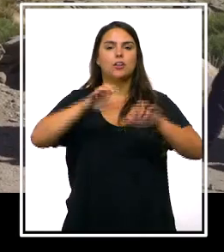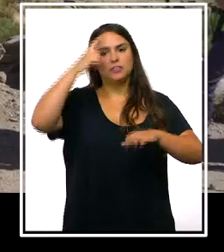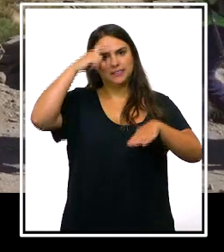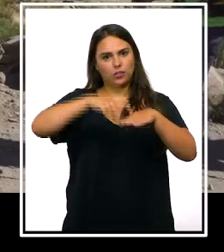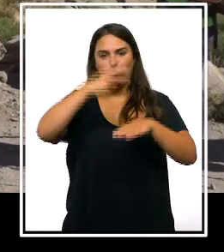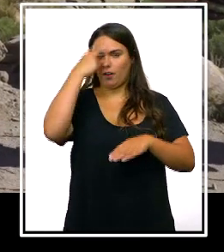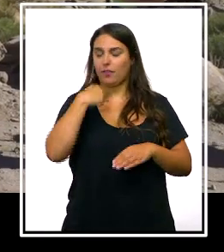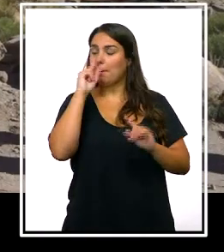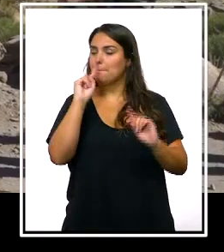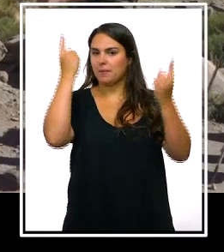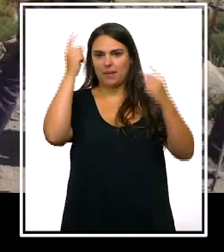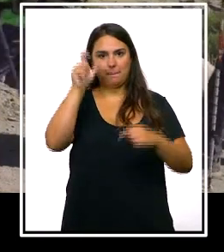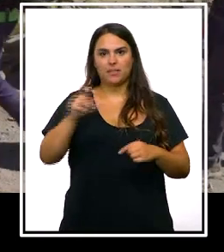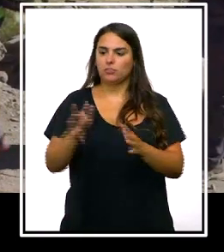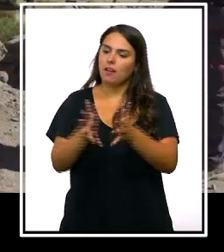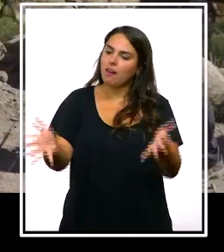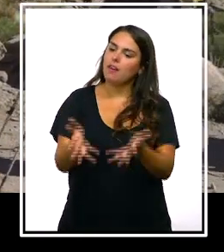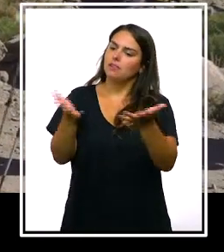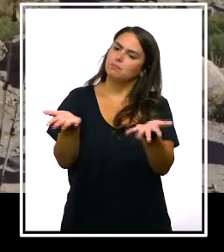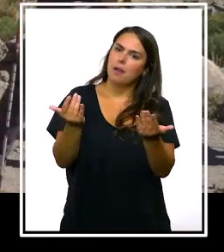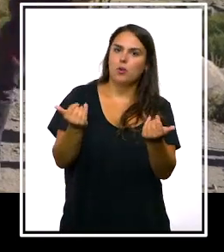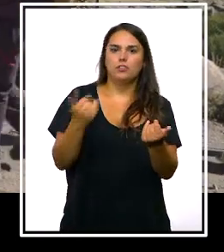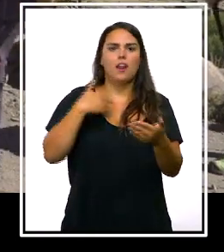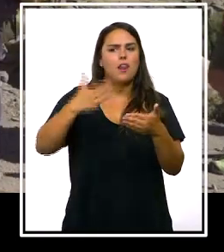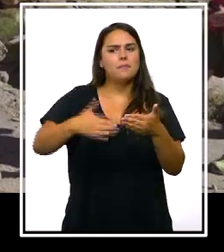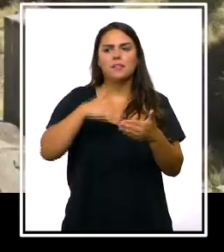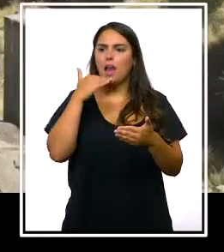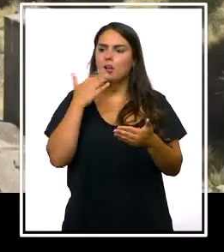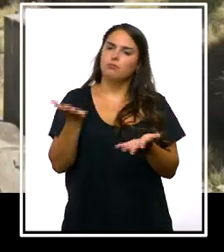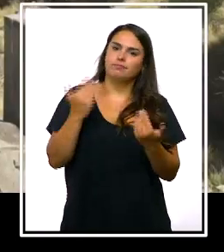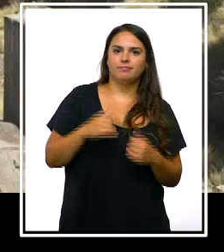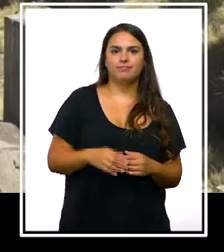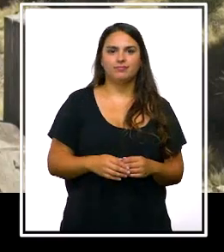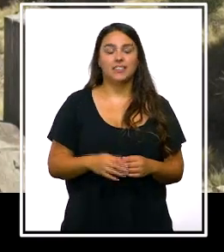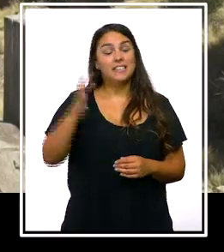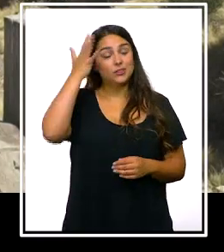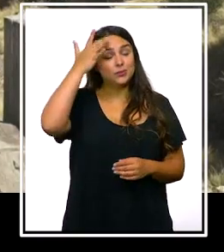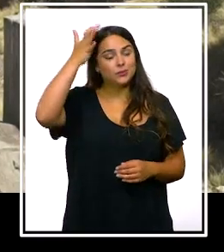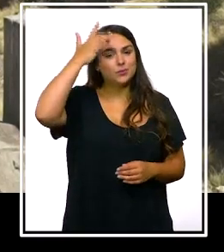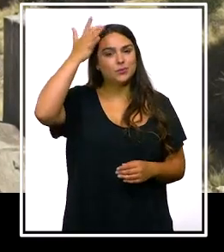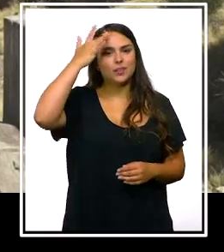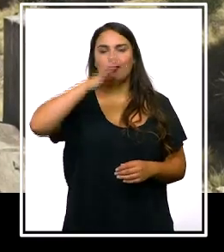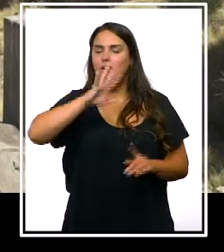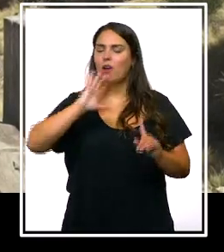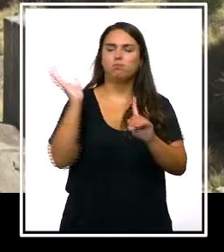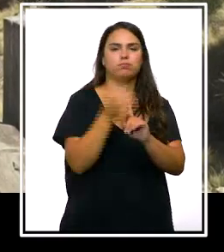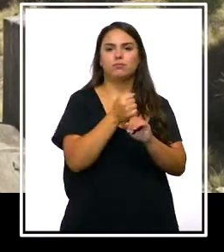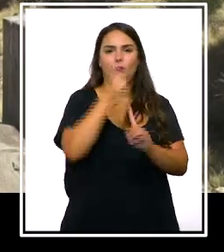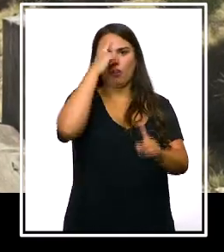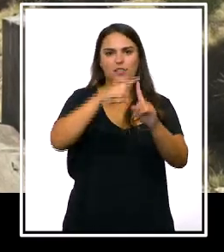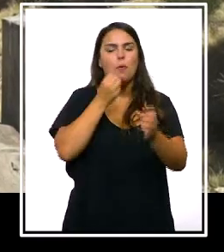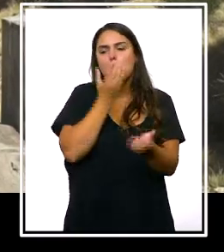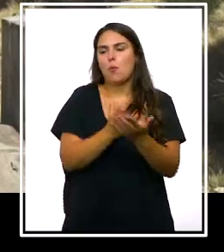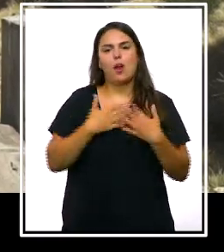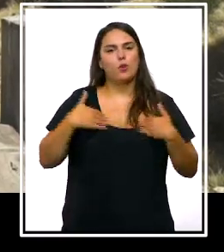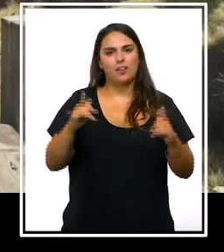ONCE fue la primera persona que le empujó a desafiar cualquier límite vertical y a soñar con llegar tan arriba como él se